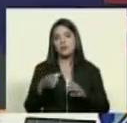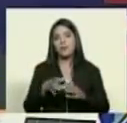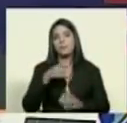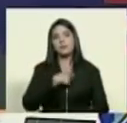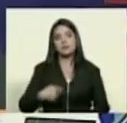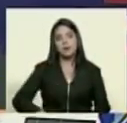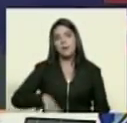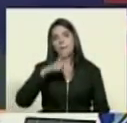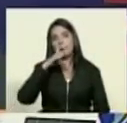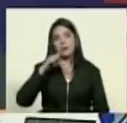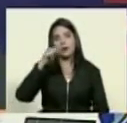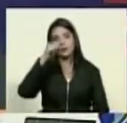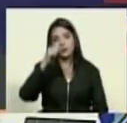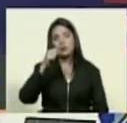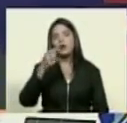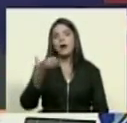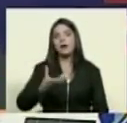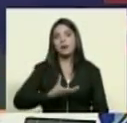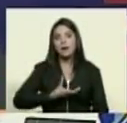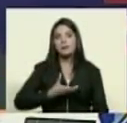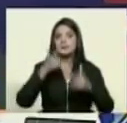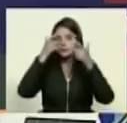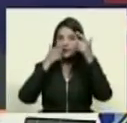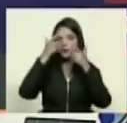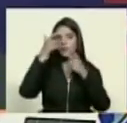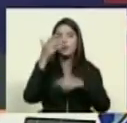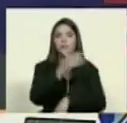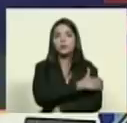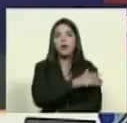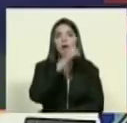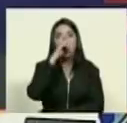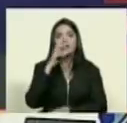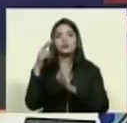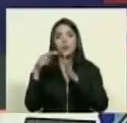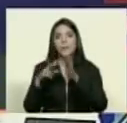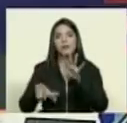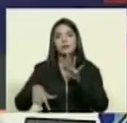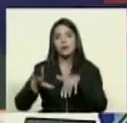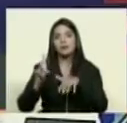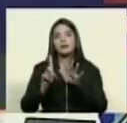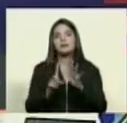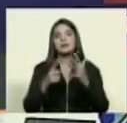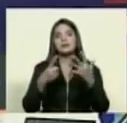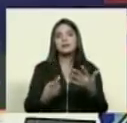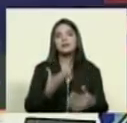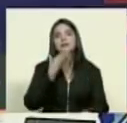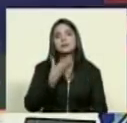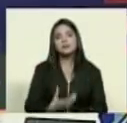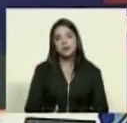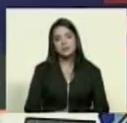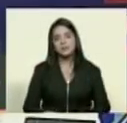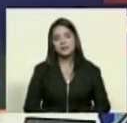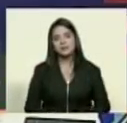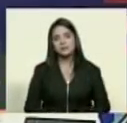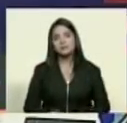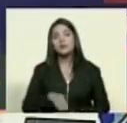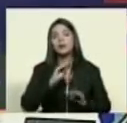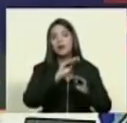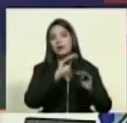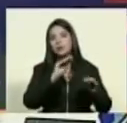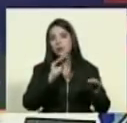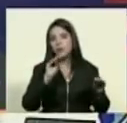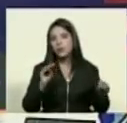los alcaldes del chavismo y de la oposición en el 2013 fue el 16 de diciembre, que los convocó